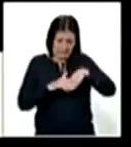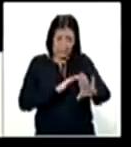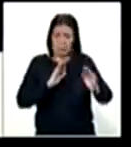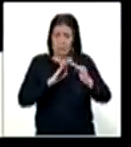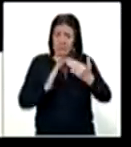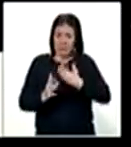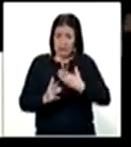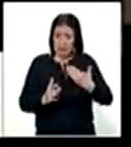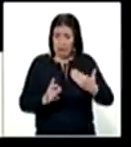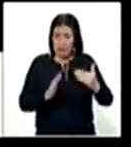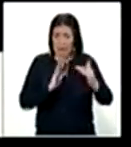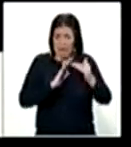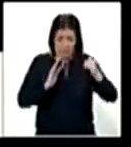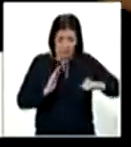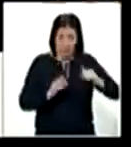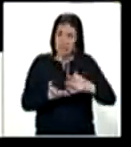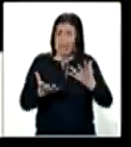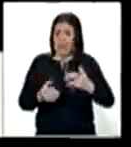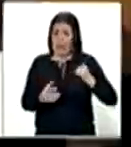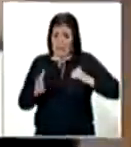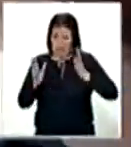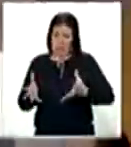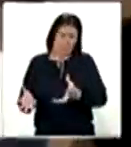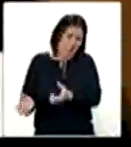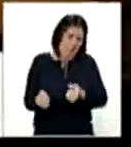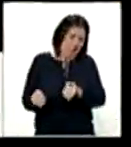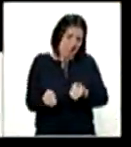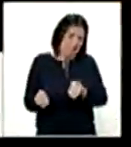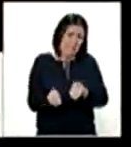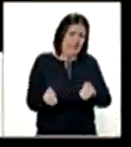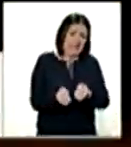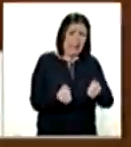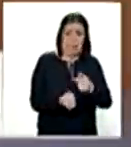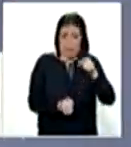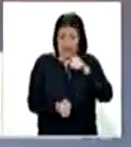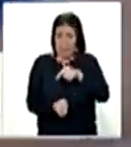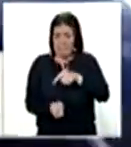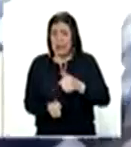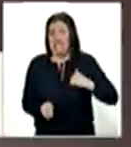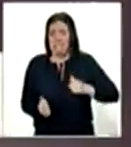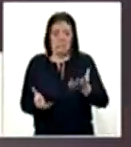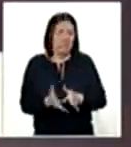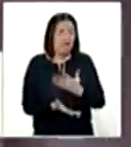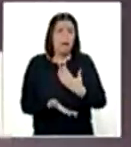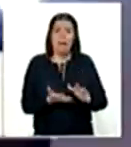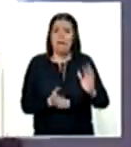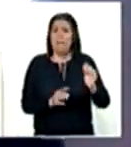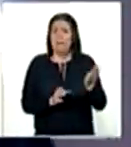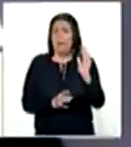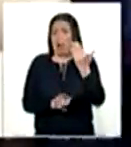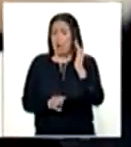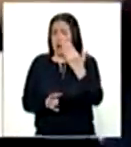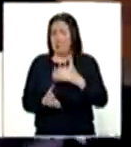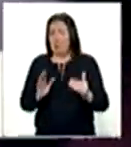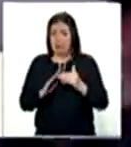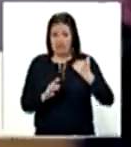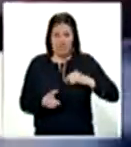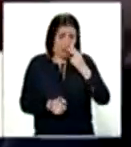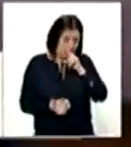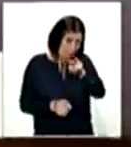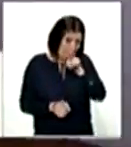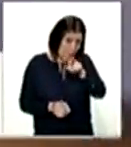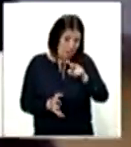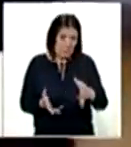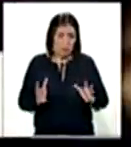sacaron a la fuerza al alcalde Agustín García Torres, a quien acusan de ausentarse de la comuna. Y ahí lo estamos viendo en pantalla, cómo lo retiran